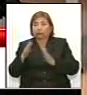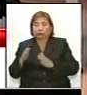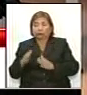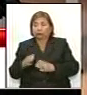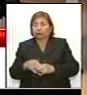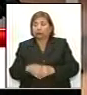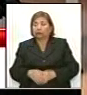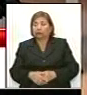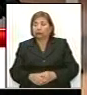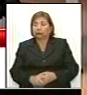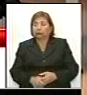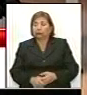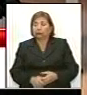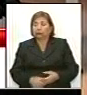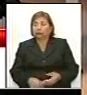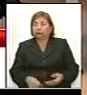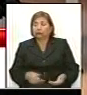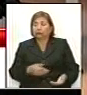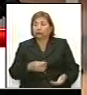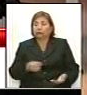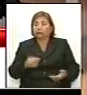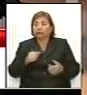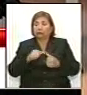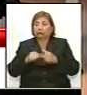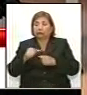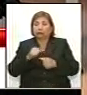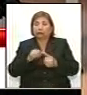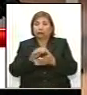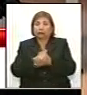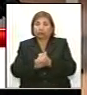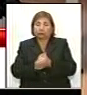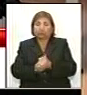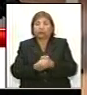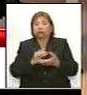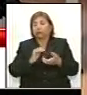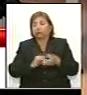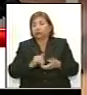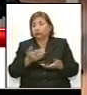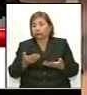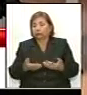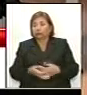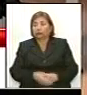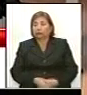planteamiento de relación, de amistad,